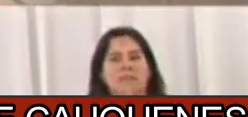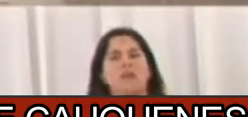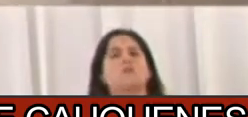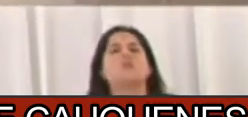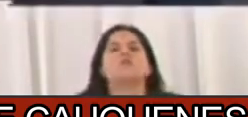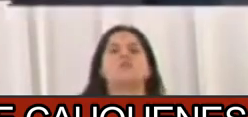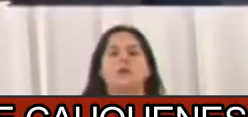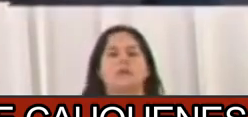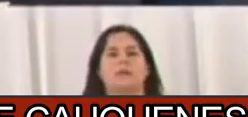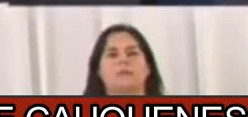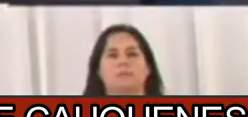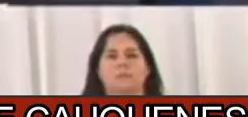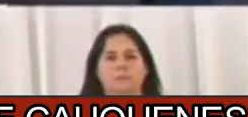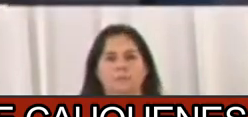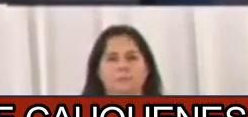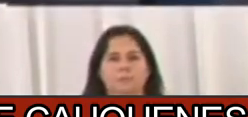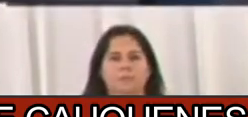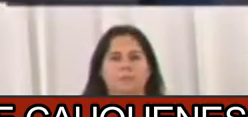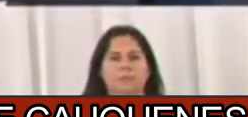ciudadana.